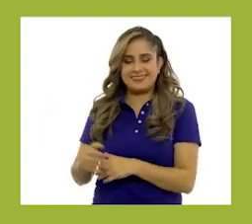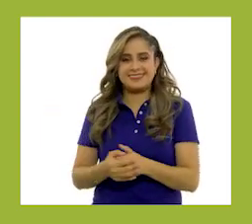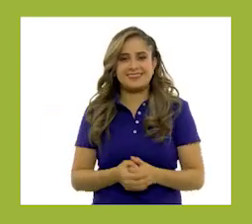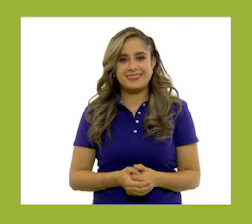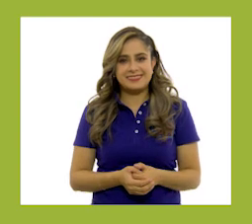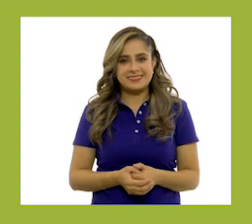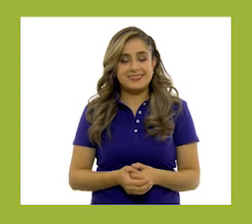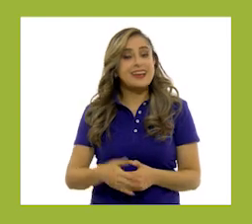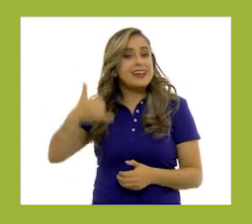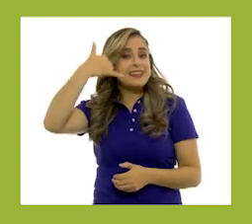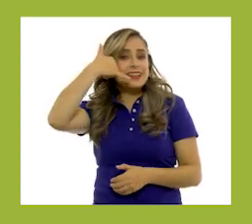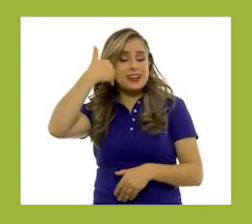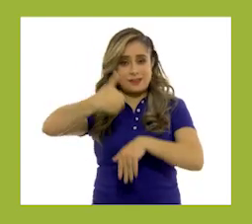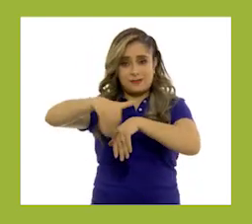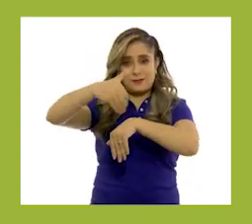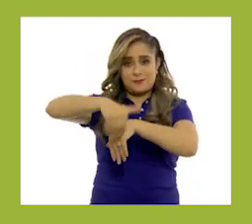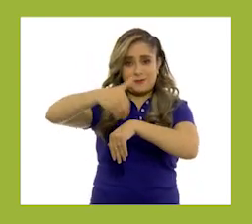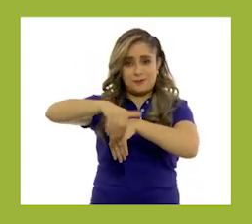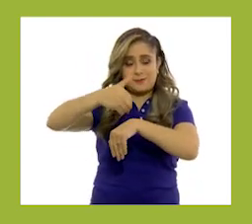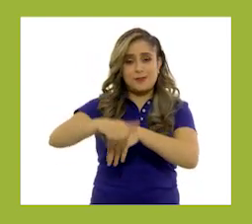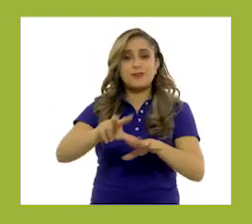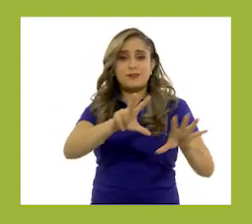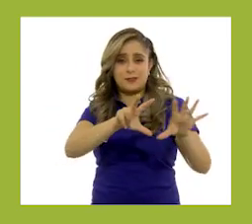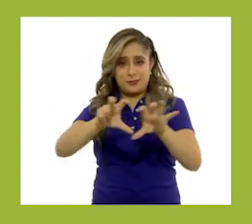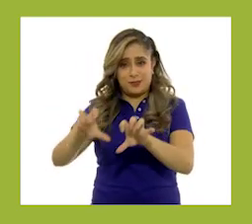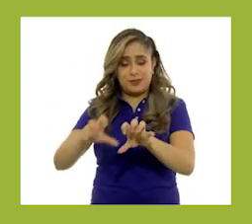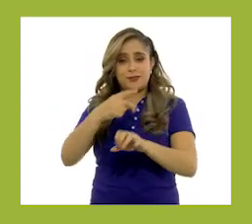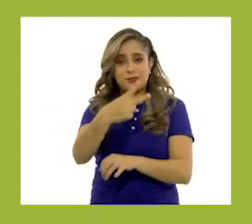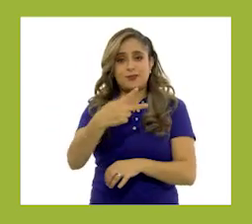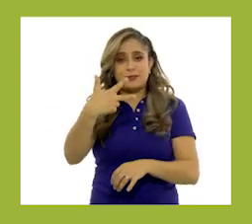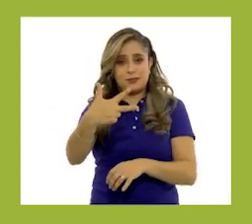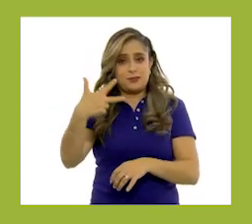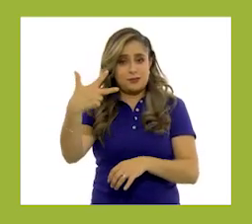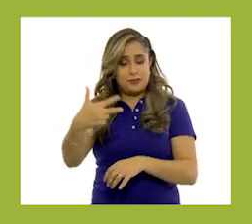@CEPMX, teléfonos Educatel